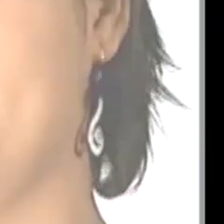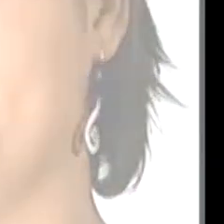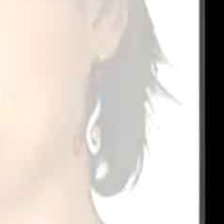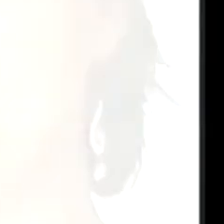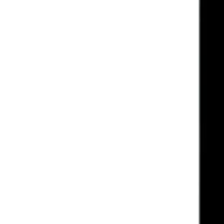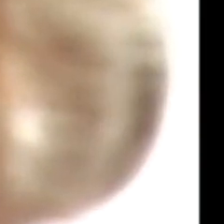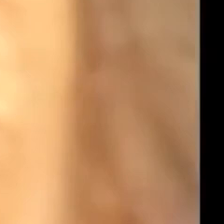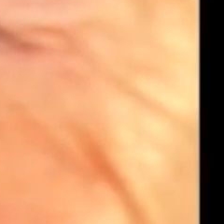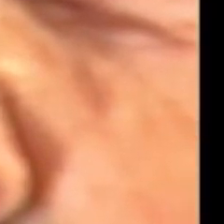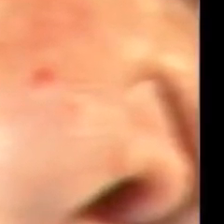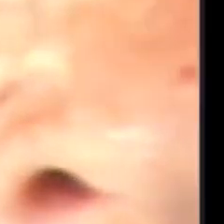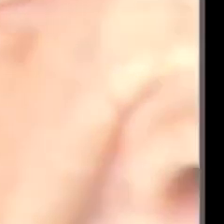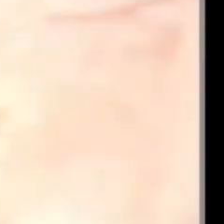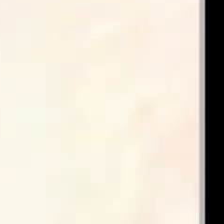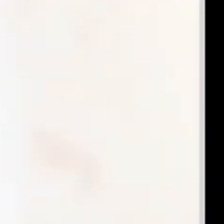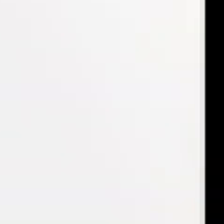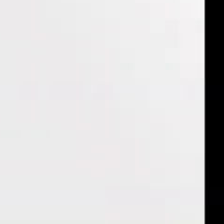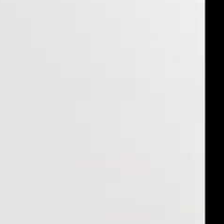Miradas Políticas